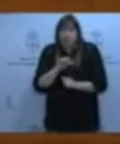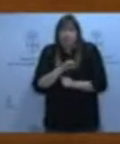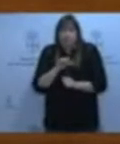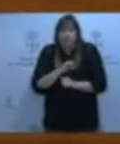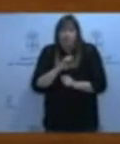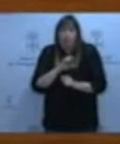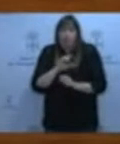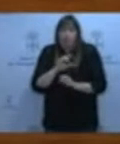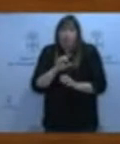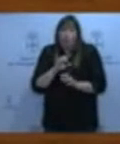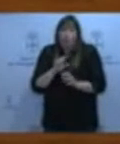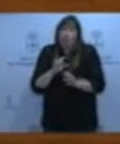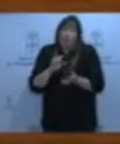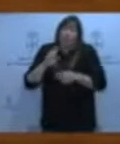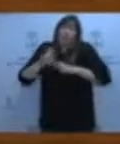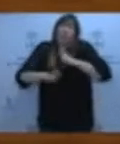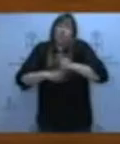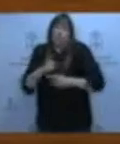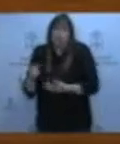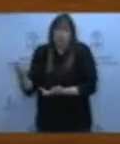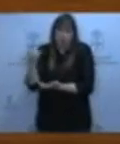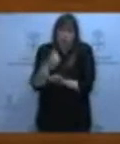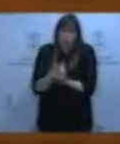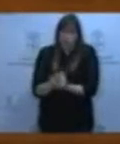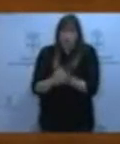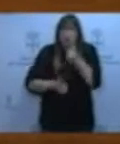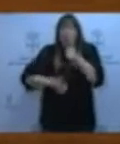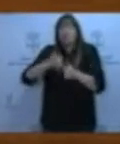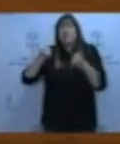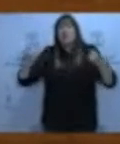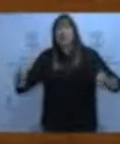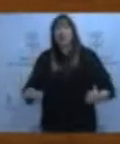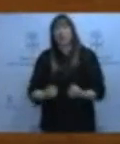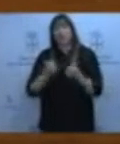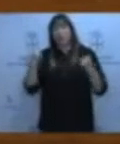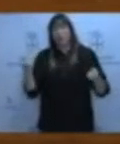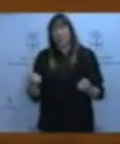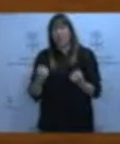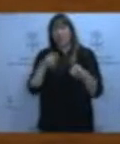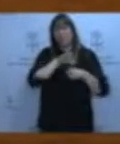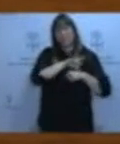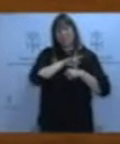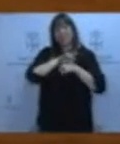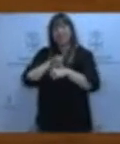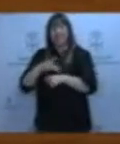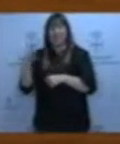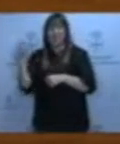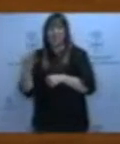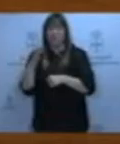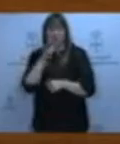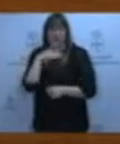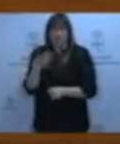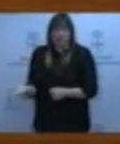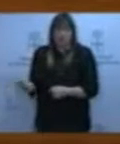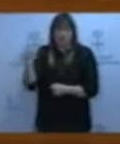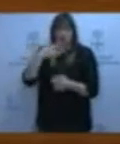redefinición, y que estuviera guiado por un tipo de actuaciones de las que carecemos a día de hoy, que respondiera a criterios claros y homogéneos